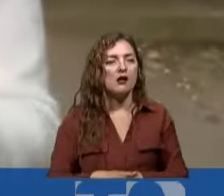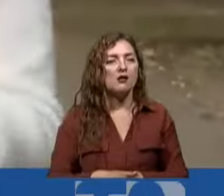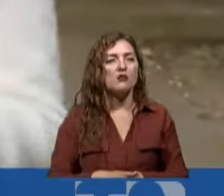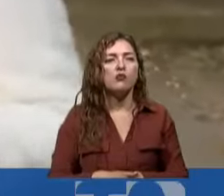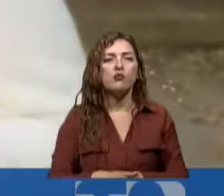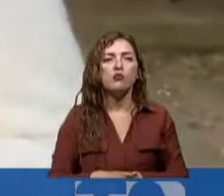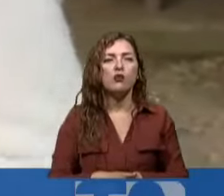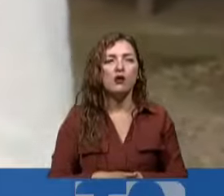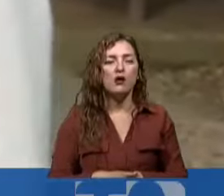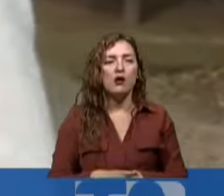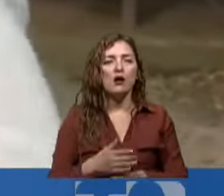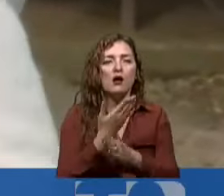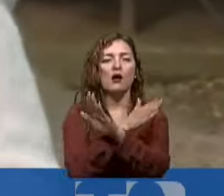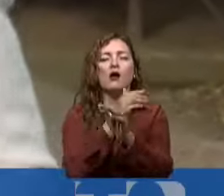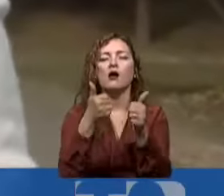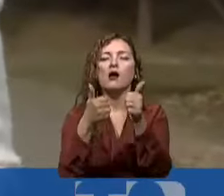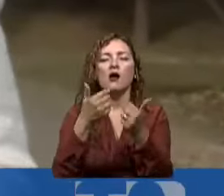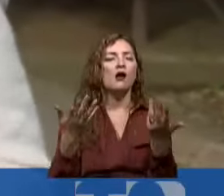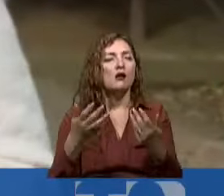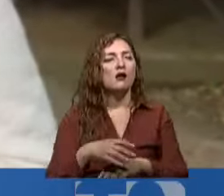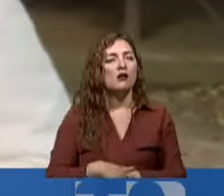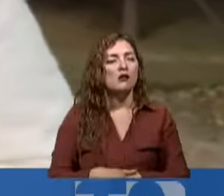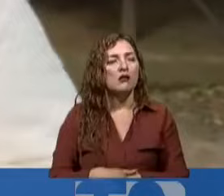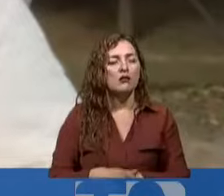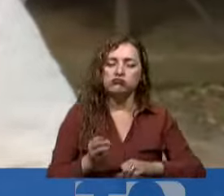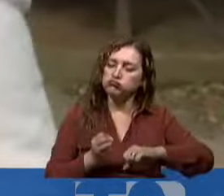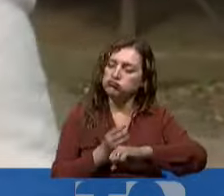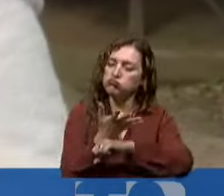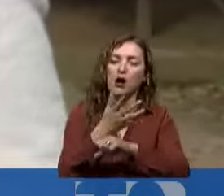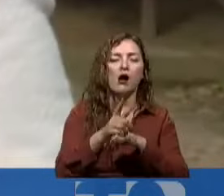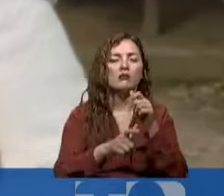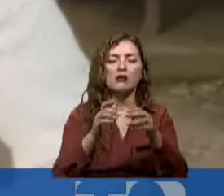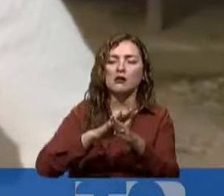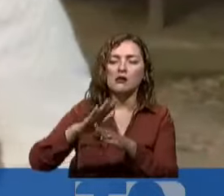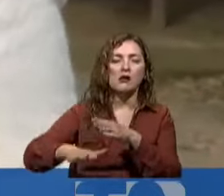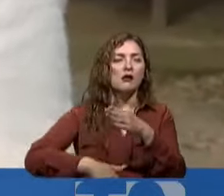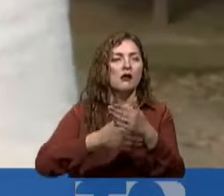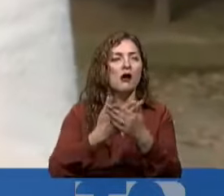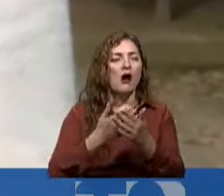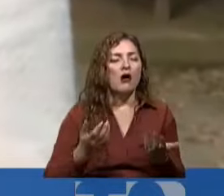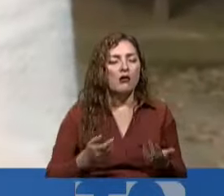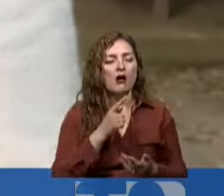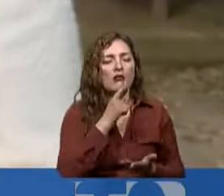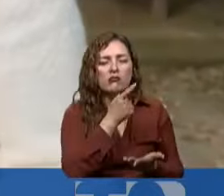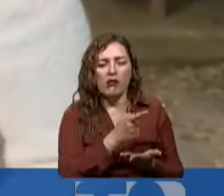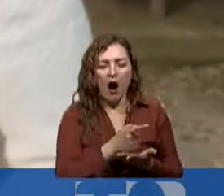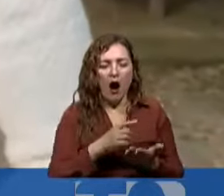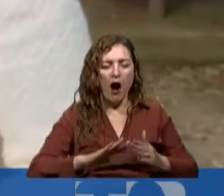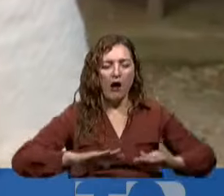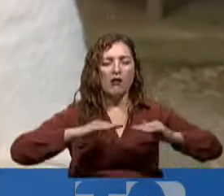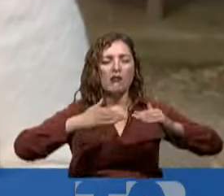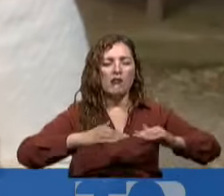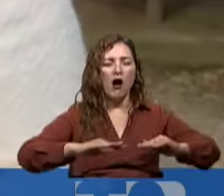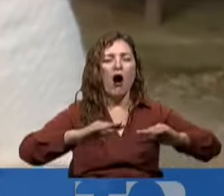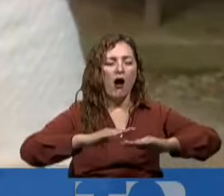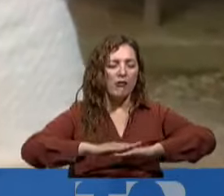pacificación vial, medidas de prevención rápidamente. Sí, solamente invitar a los ciudadanos a que, si bien es cierto, estos reductores brindarán pacificación